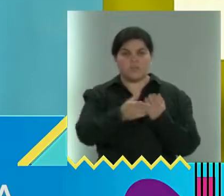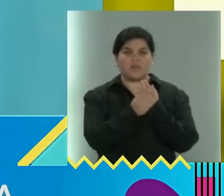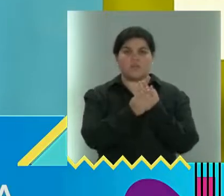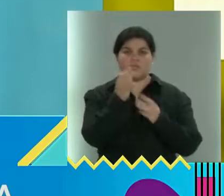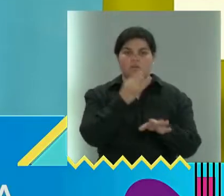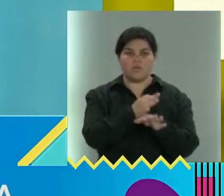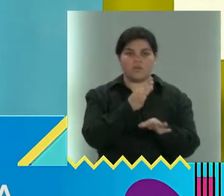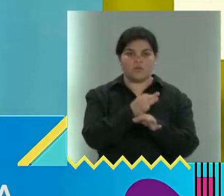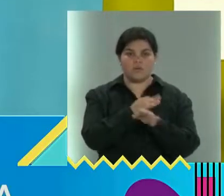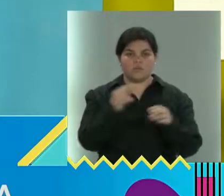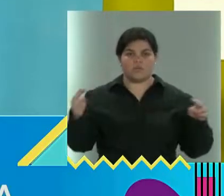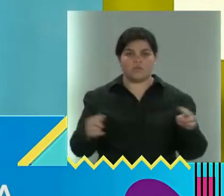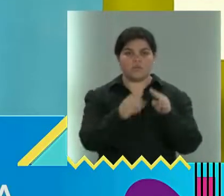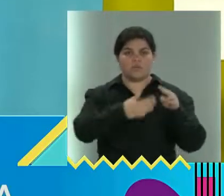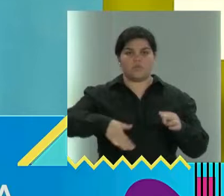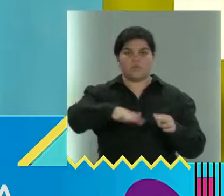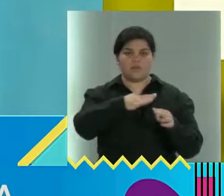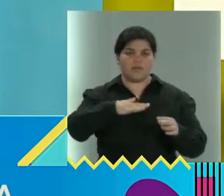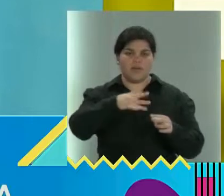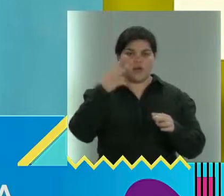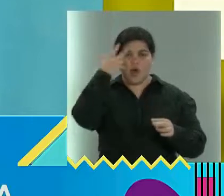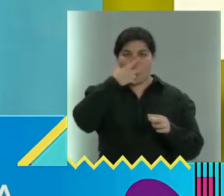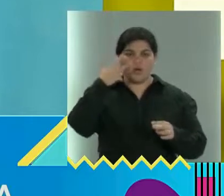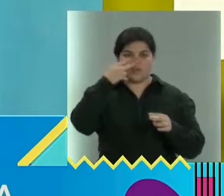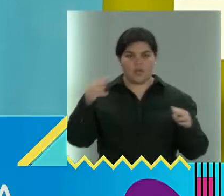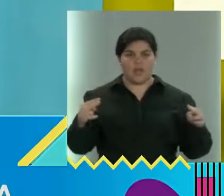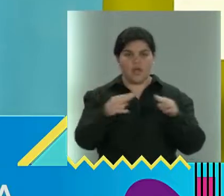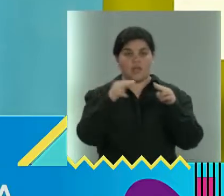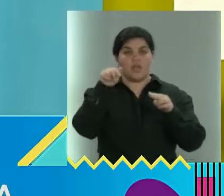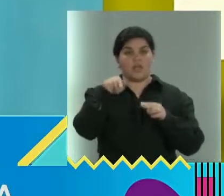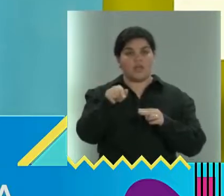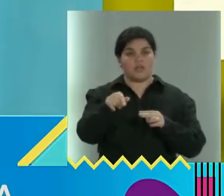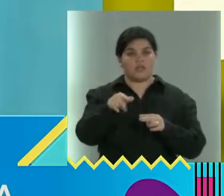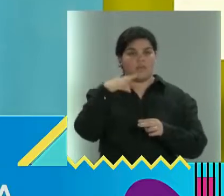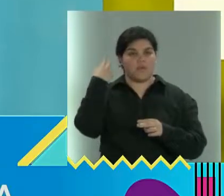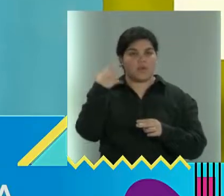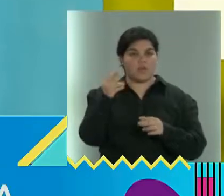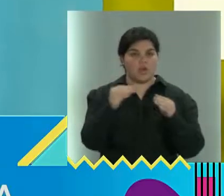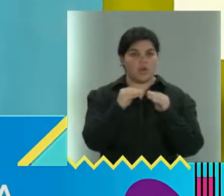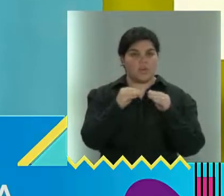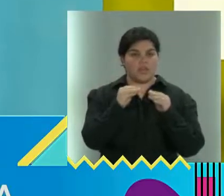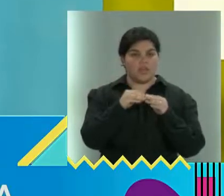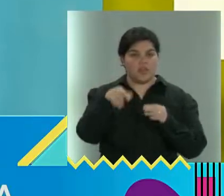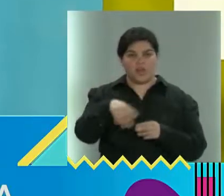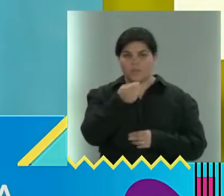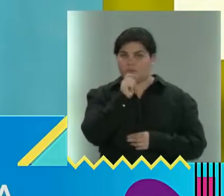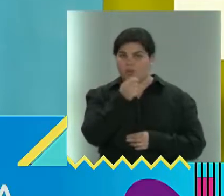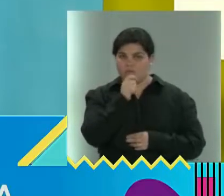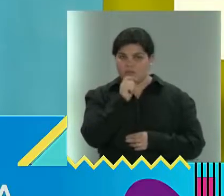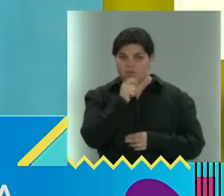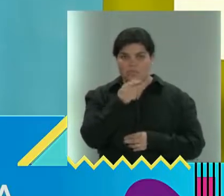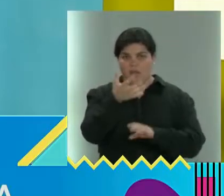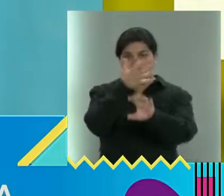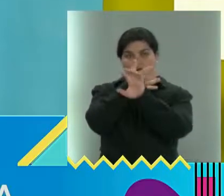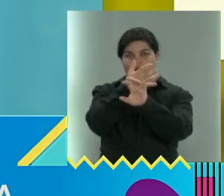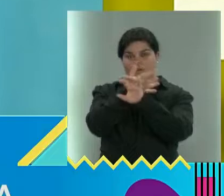se encuentran en el Hotel Intercontinental y tenemos comunicación con Virginia Liniares, periodista de Señal U, una videollamada, a ver si